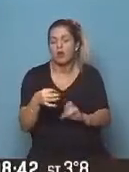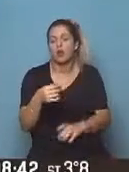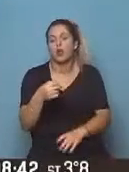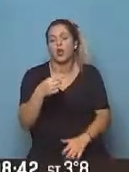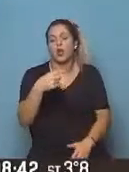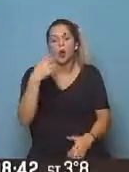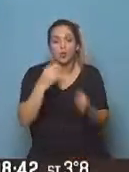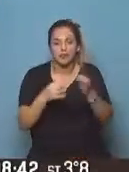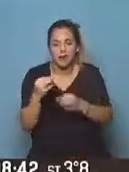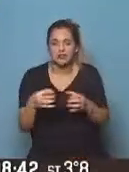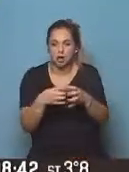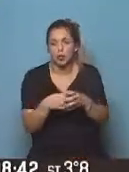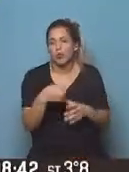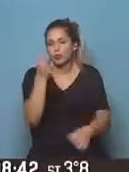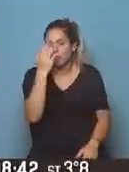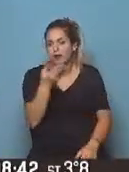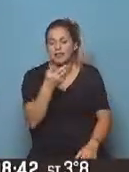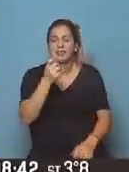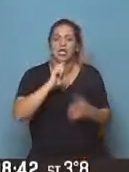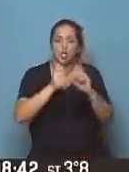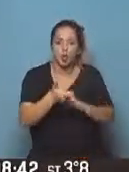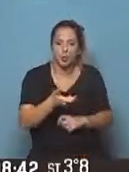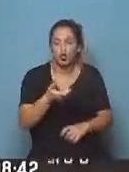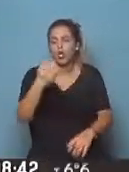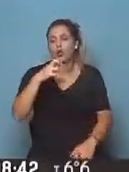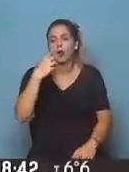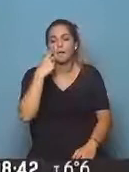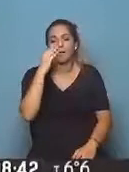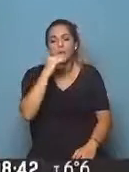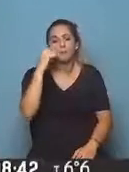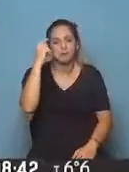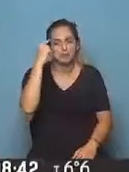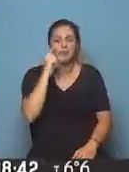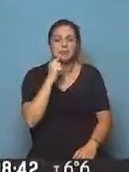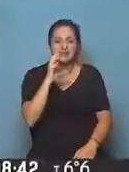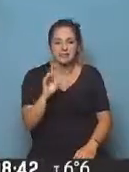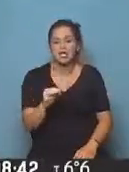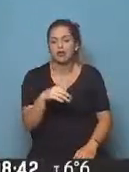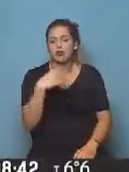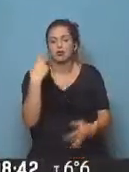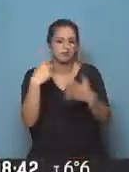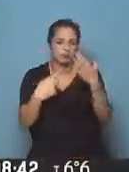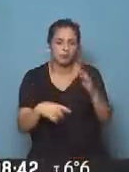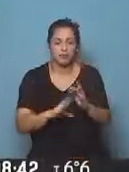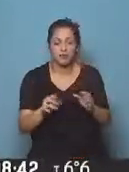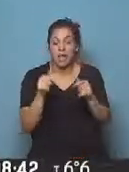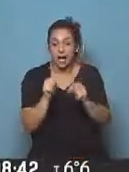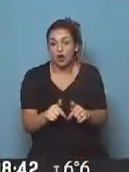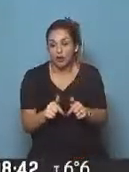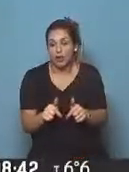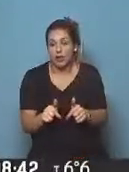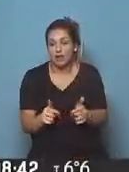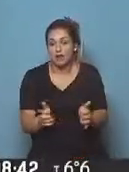del frente renovador del pichetto portugués etcétera obviamente en este marco